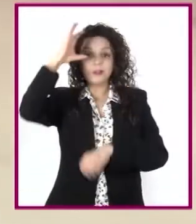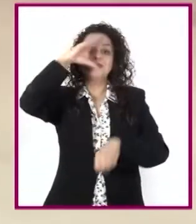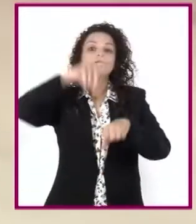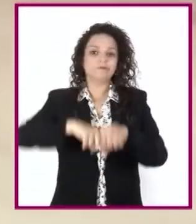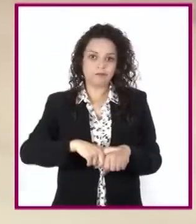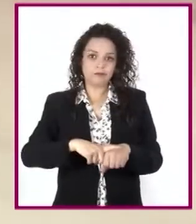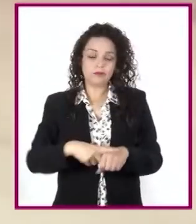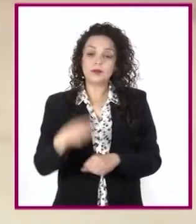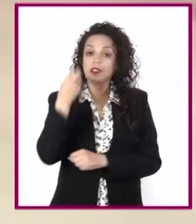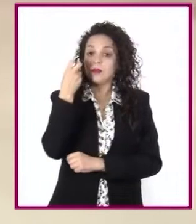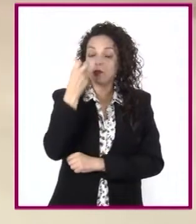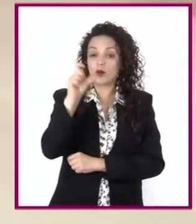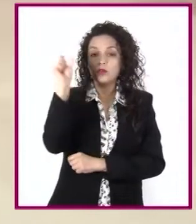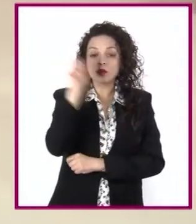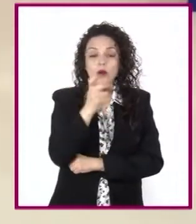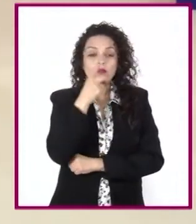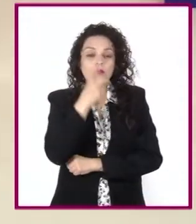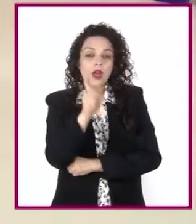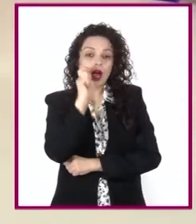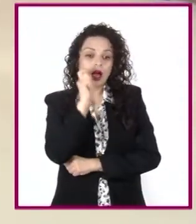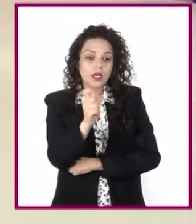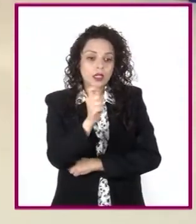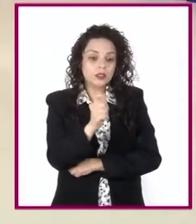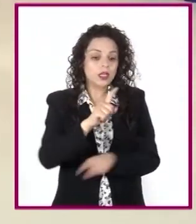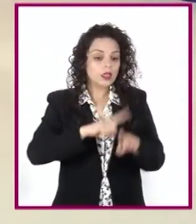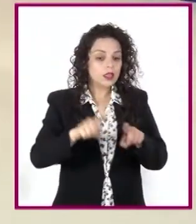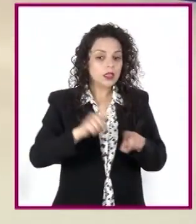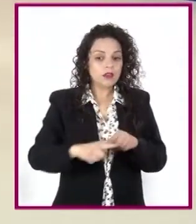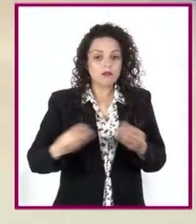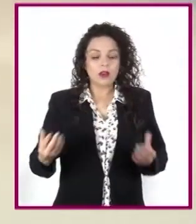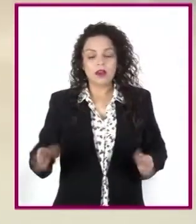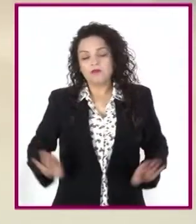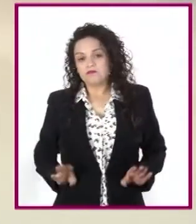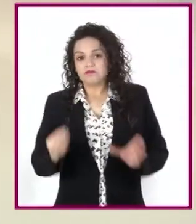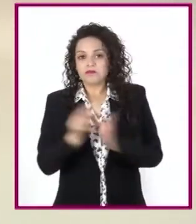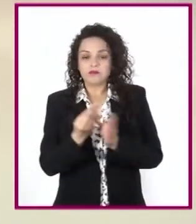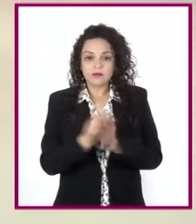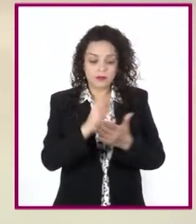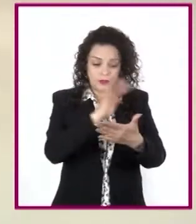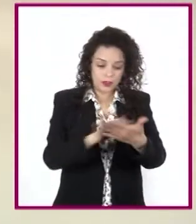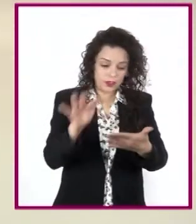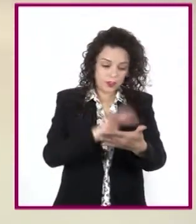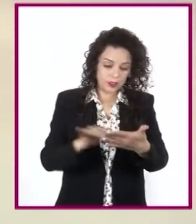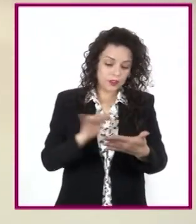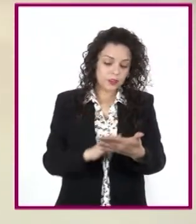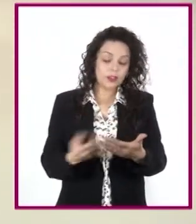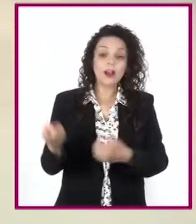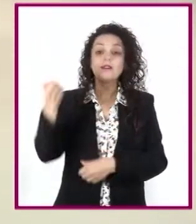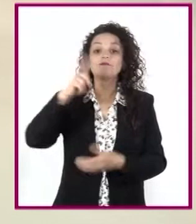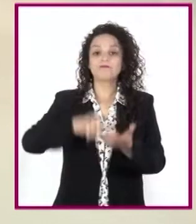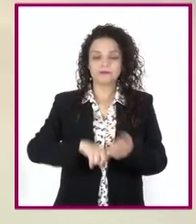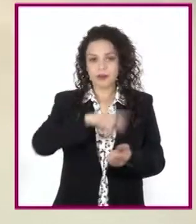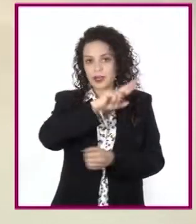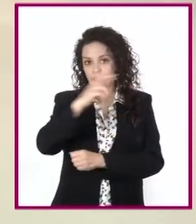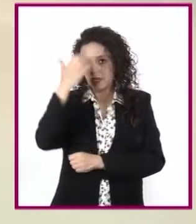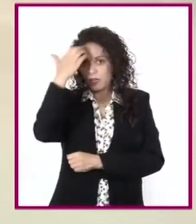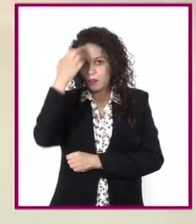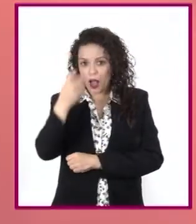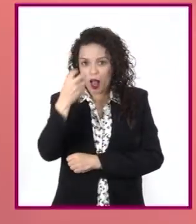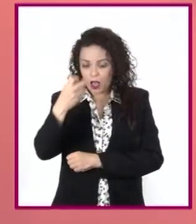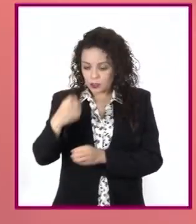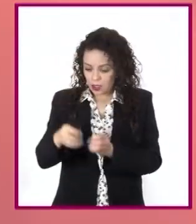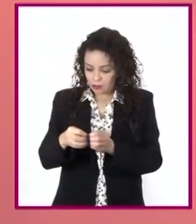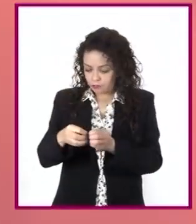cuando hablamos de consultar y citar diferentes tipos de texto, estamos reconociendo a todos estos